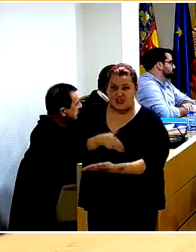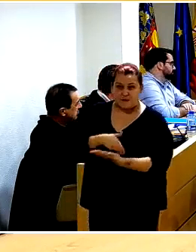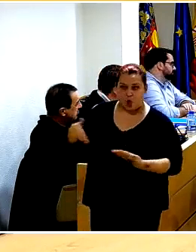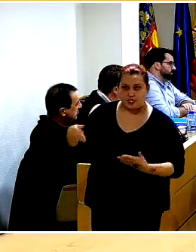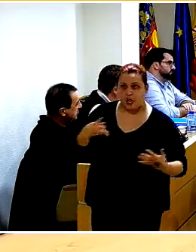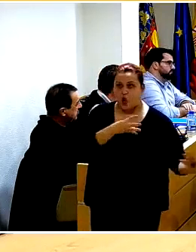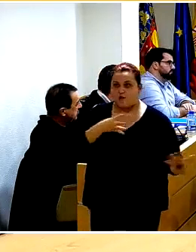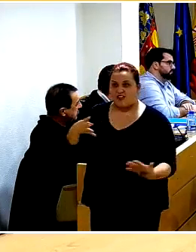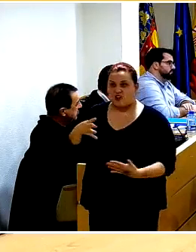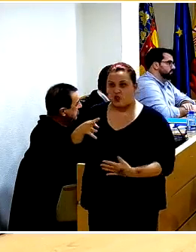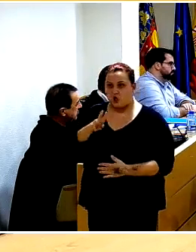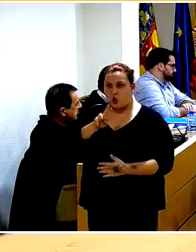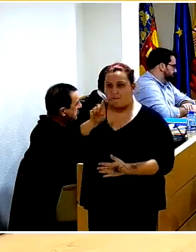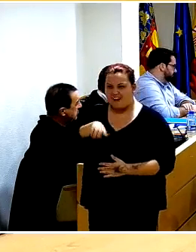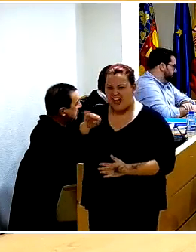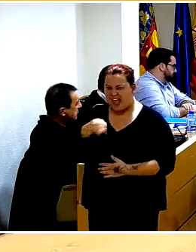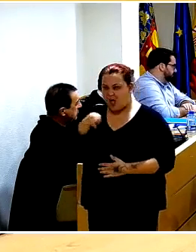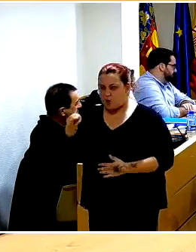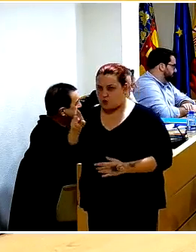que se ha presupuestado, sino que son